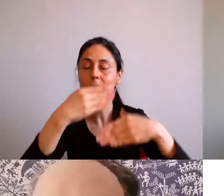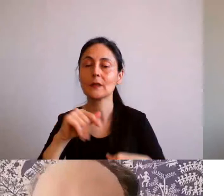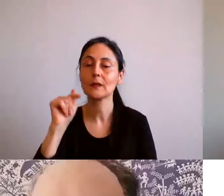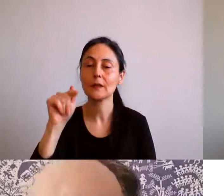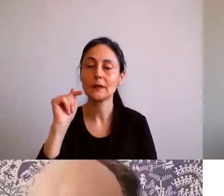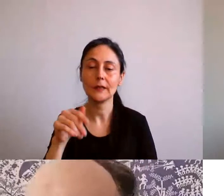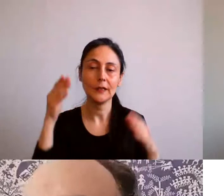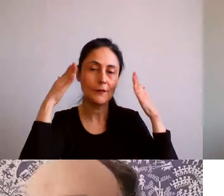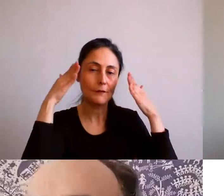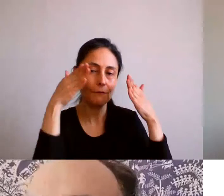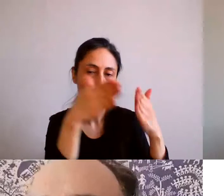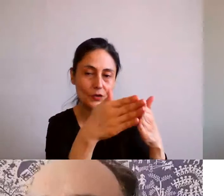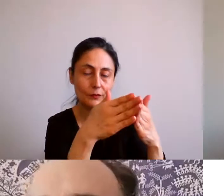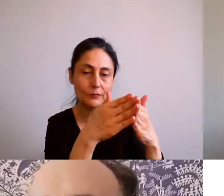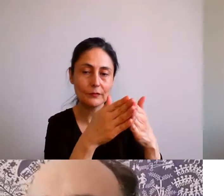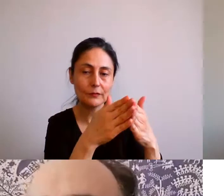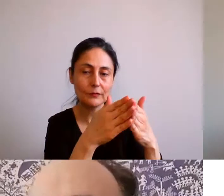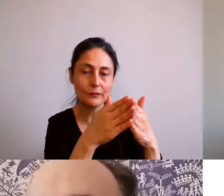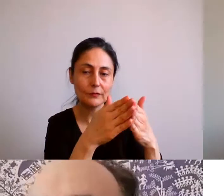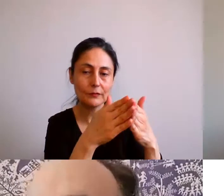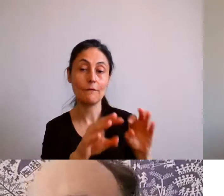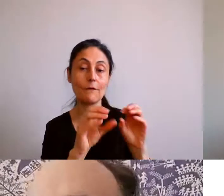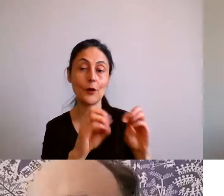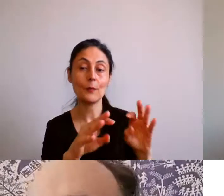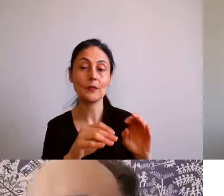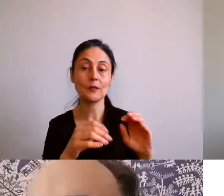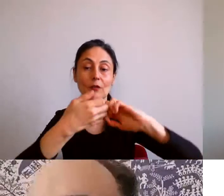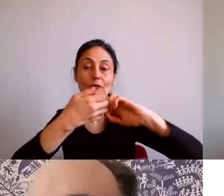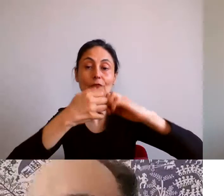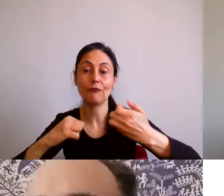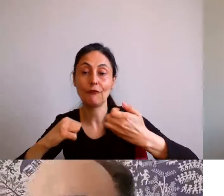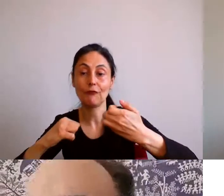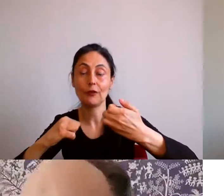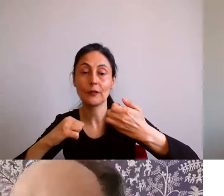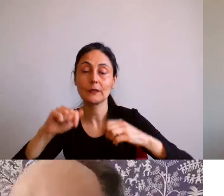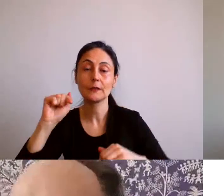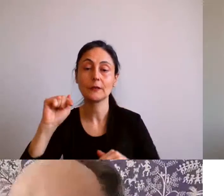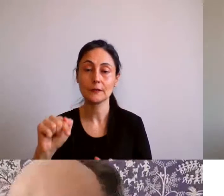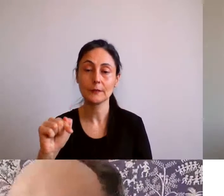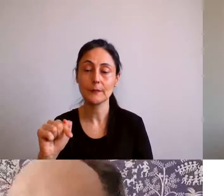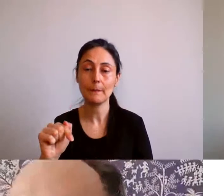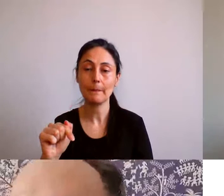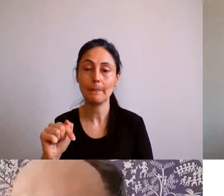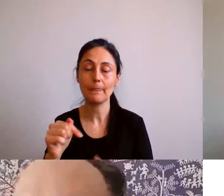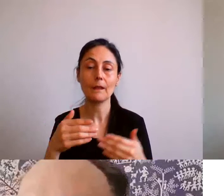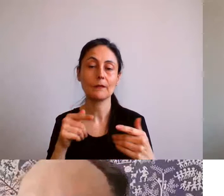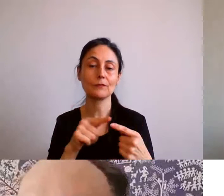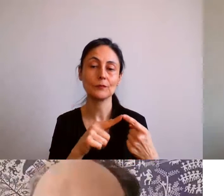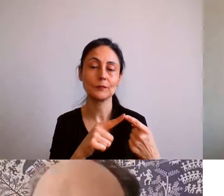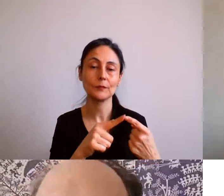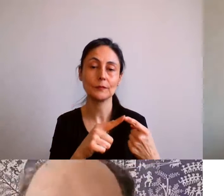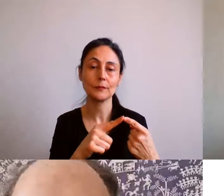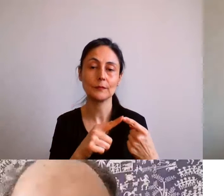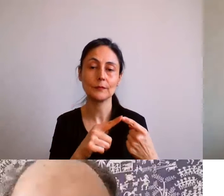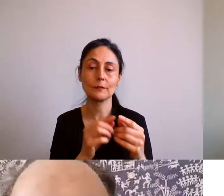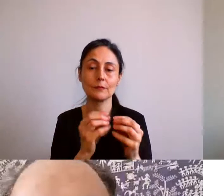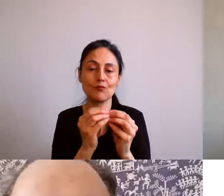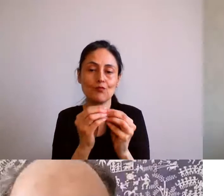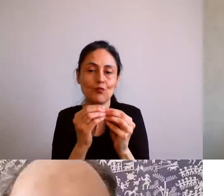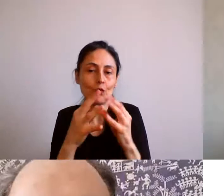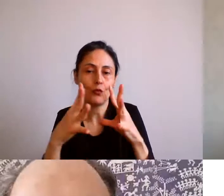se ha puesto en jaque también en estos tiempos. En parte, ¿no es cierto?, como tú dices, por la cantidad de profesionales que requerimos, por